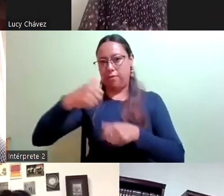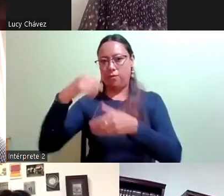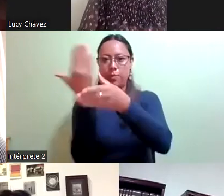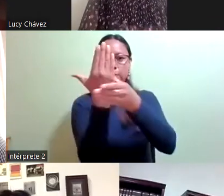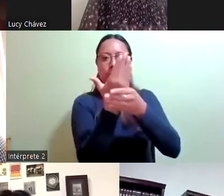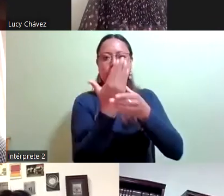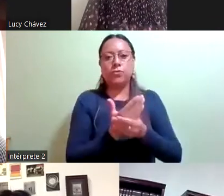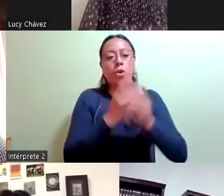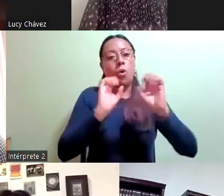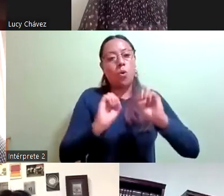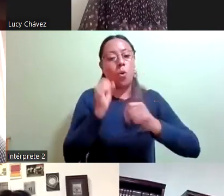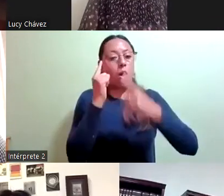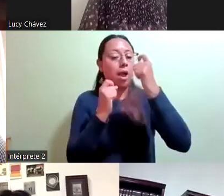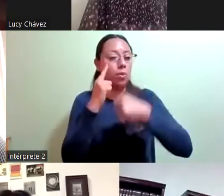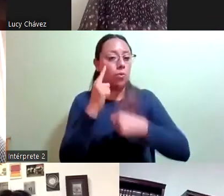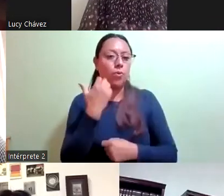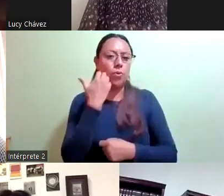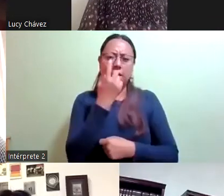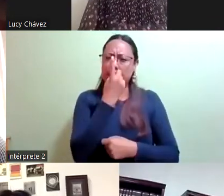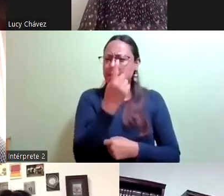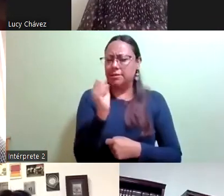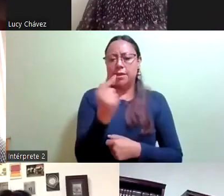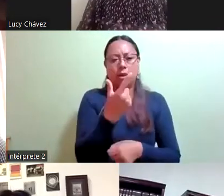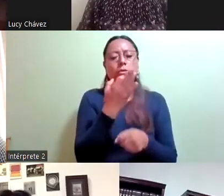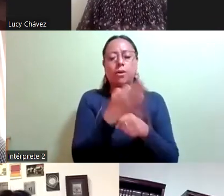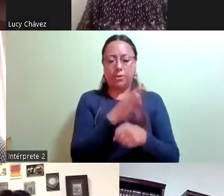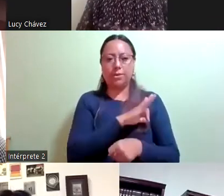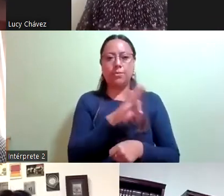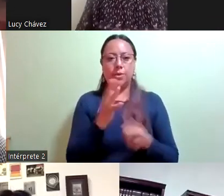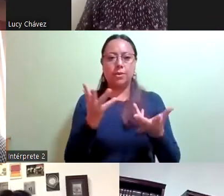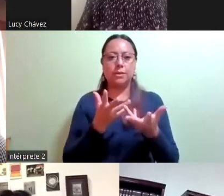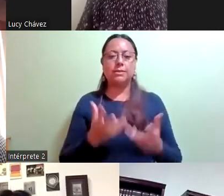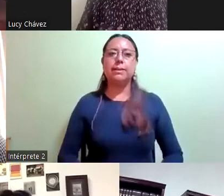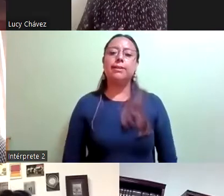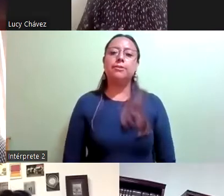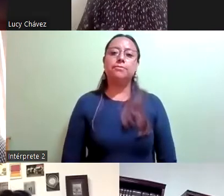alguien tiene alguna observación, favor de manifestar.